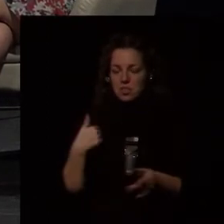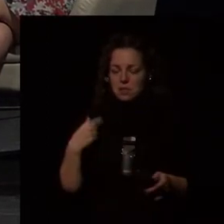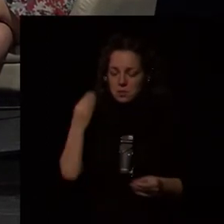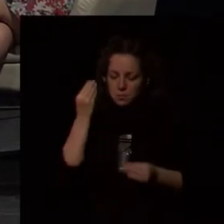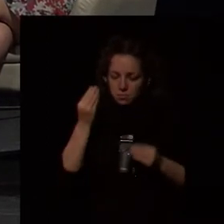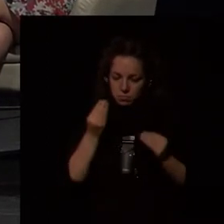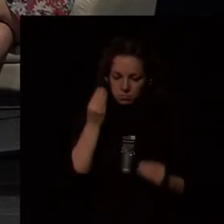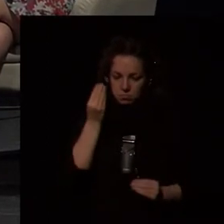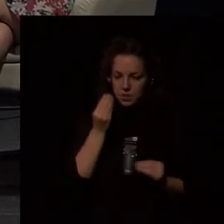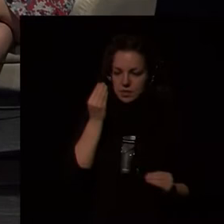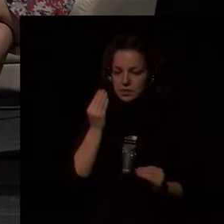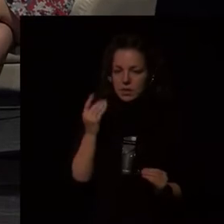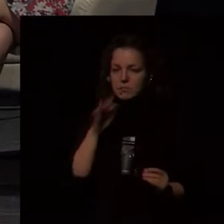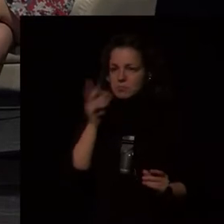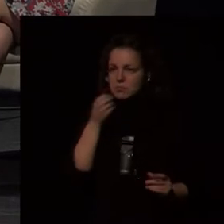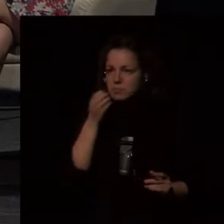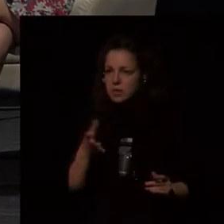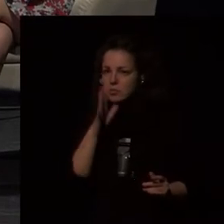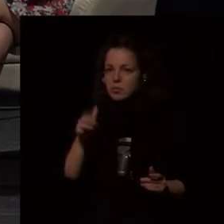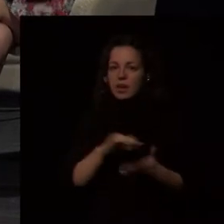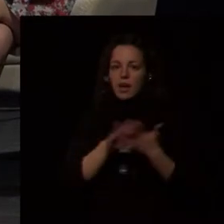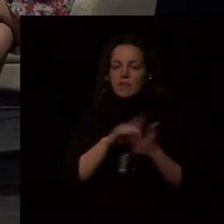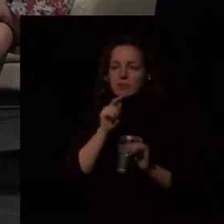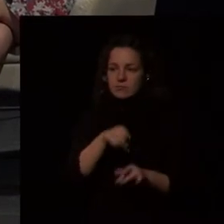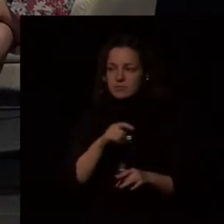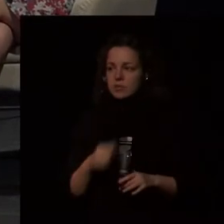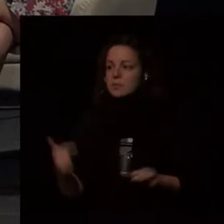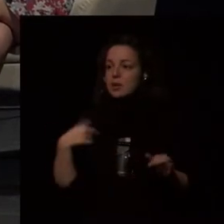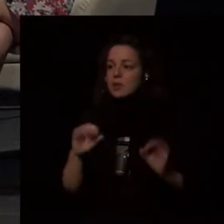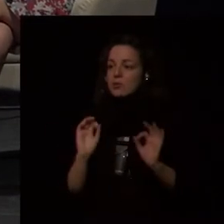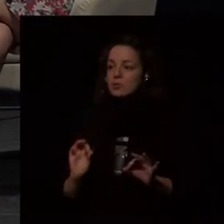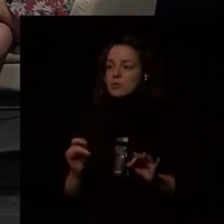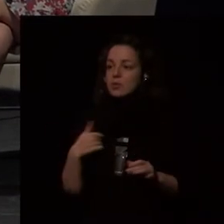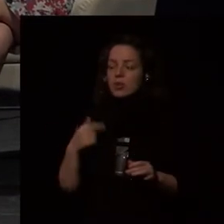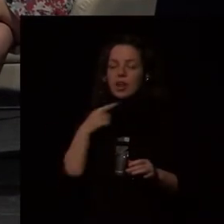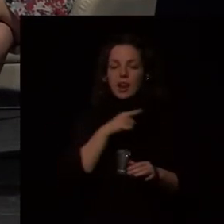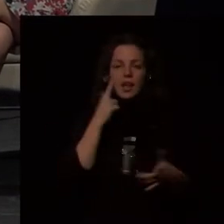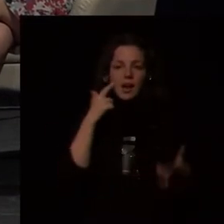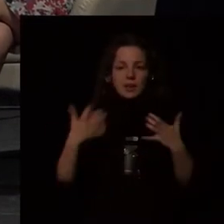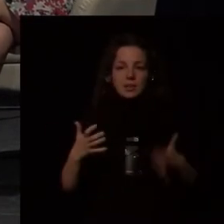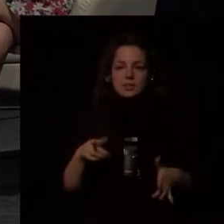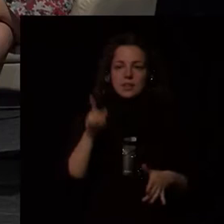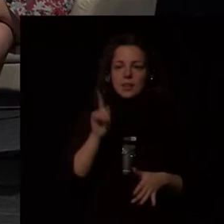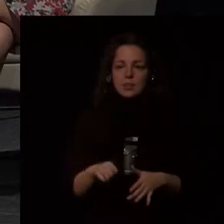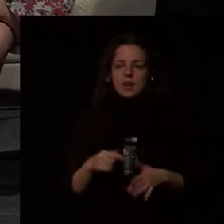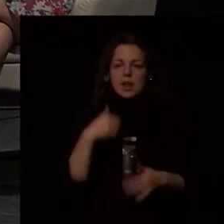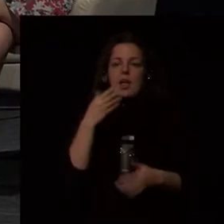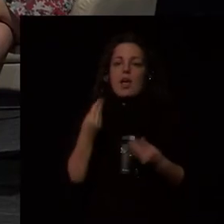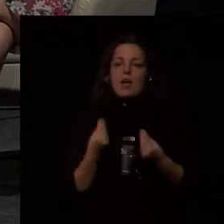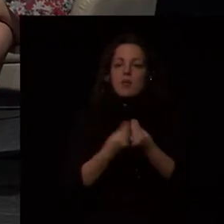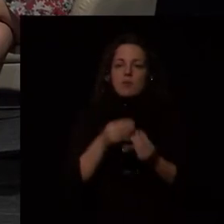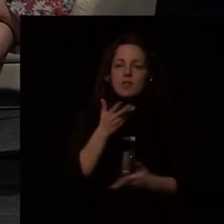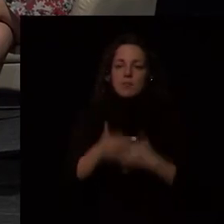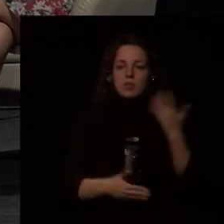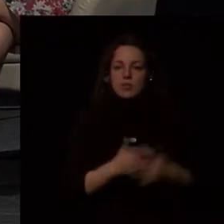pensar también. Estaría bien hablar de eso, quizás. Pero efectivamente, él es artista y acompaña procesos con